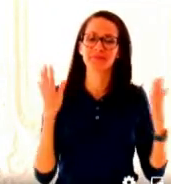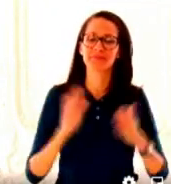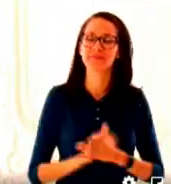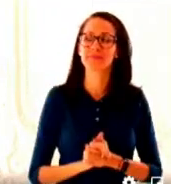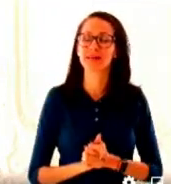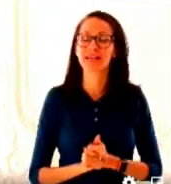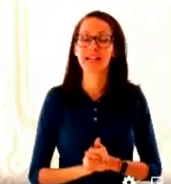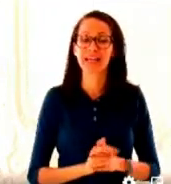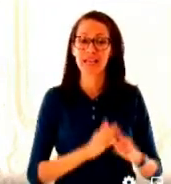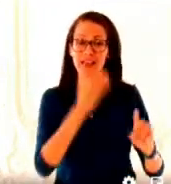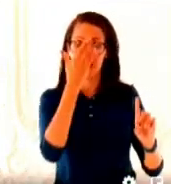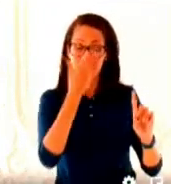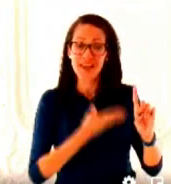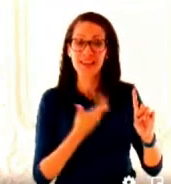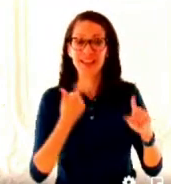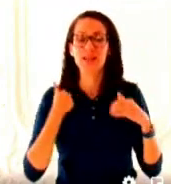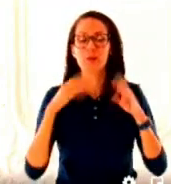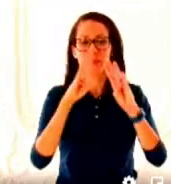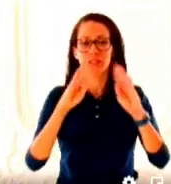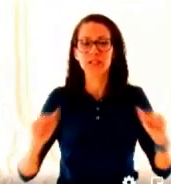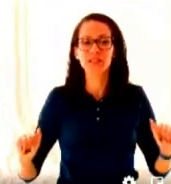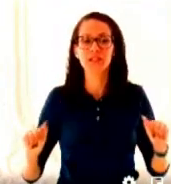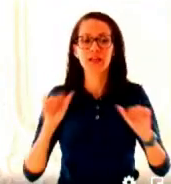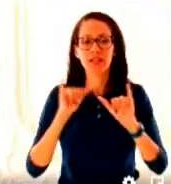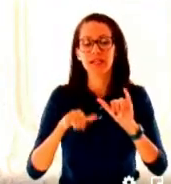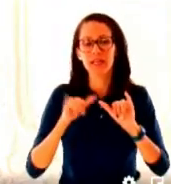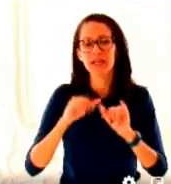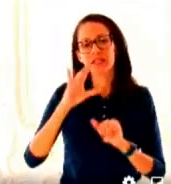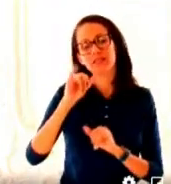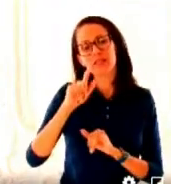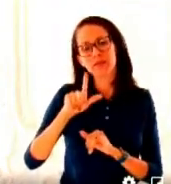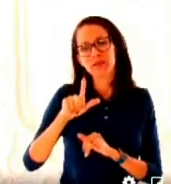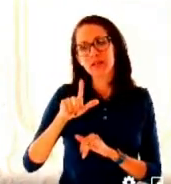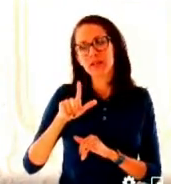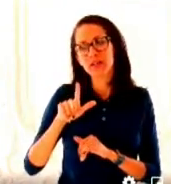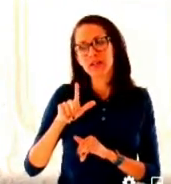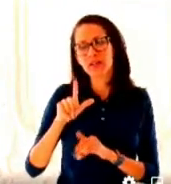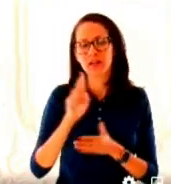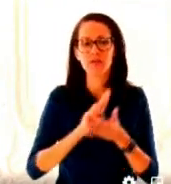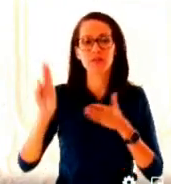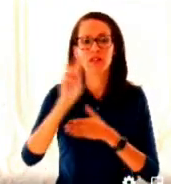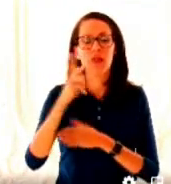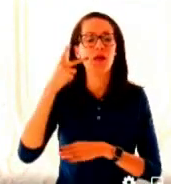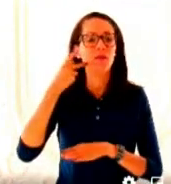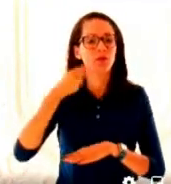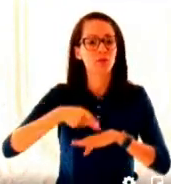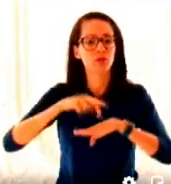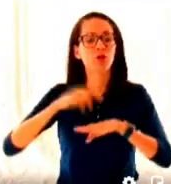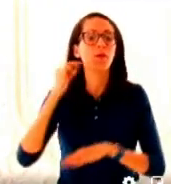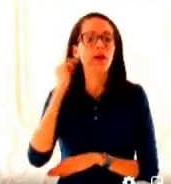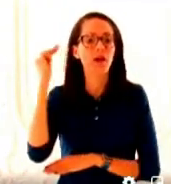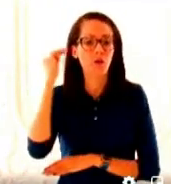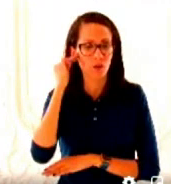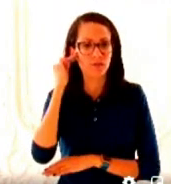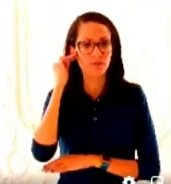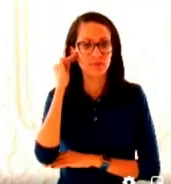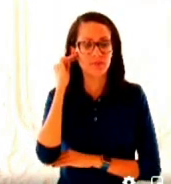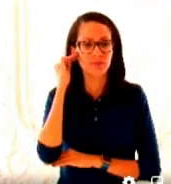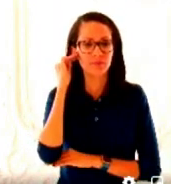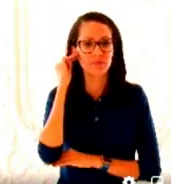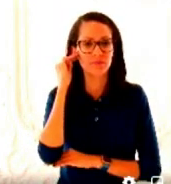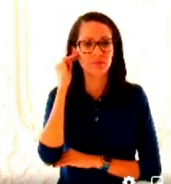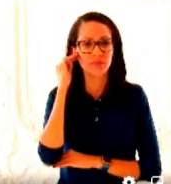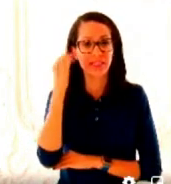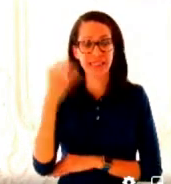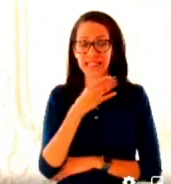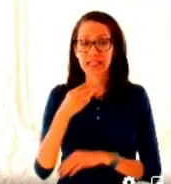La ingeniera Vélez Vega posee un bachillerato en Ingeniería Civil del Recinto Universitario de Mayagüez de la Universidad de Puerto Rico y